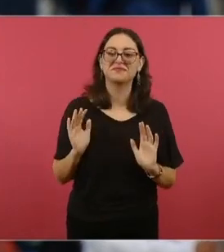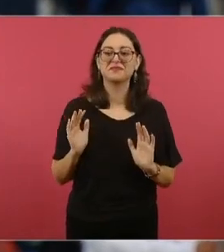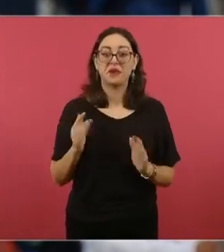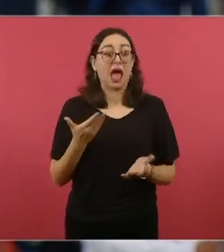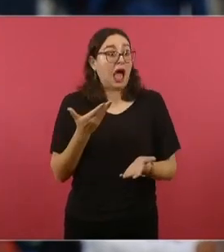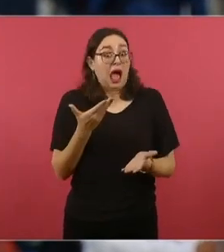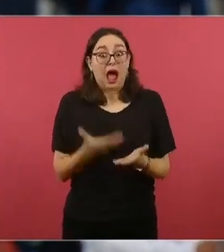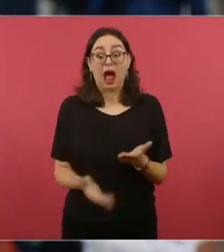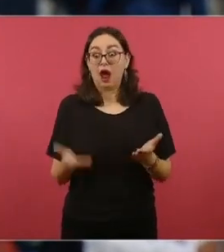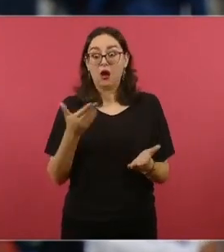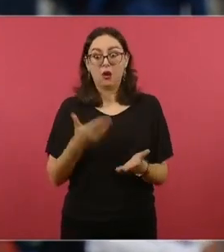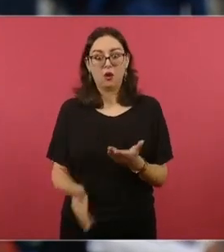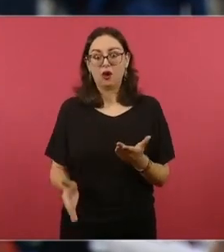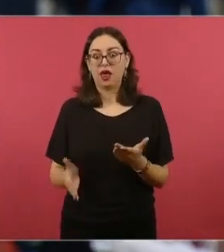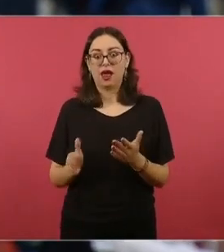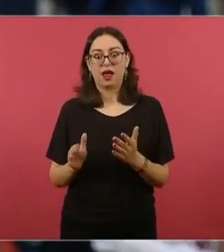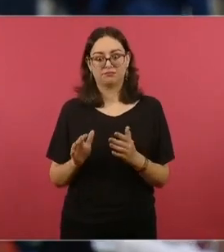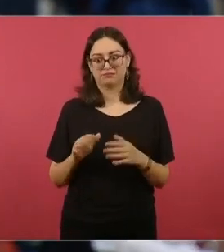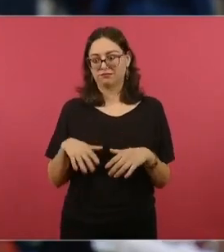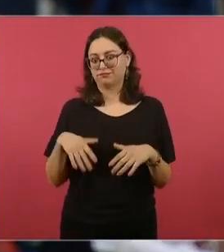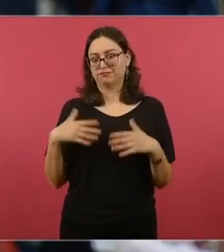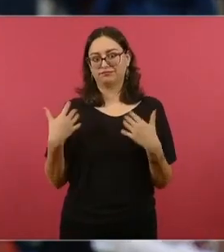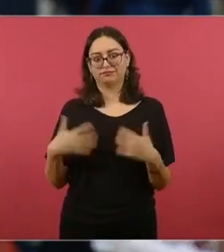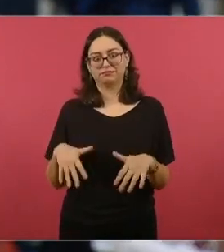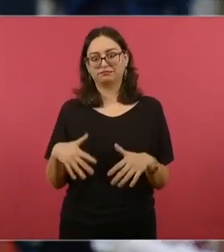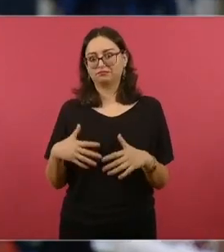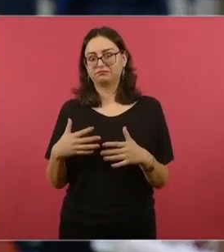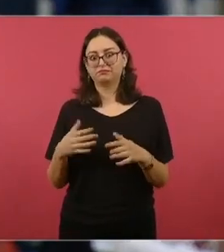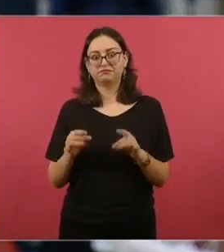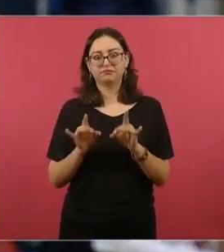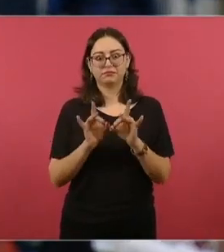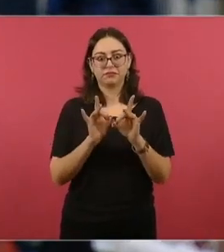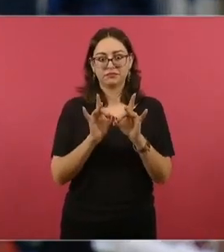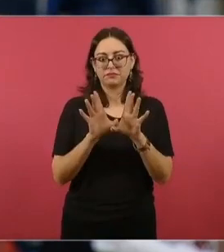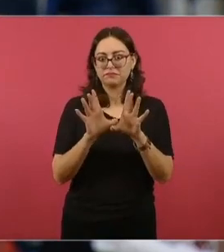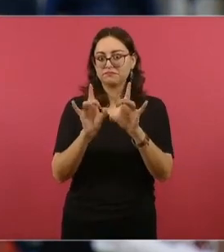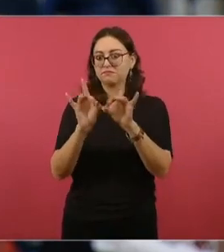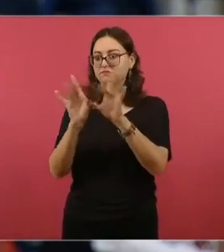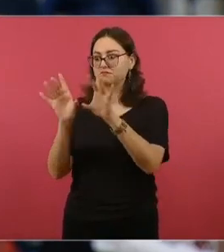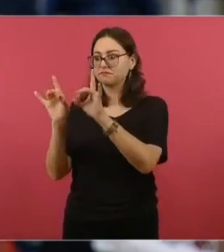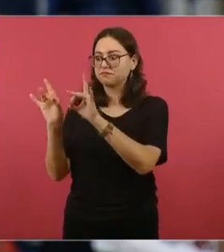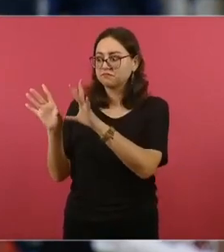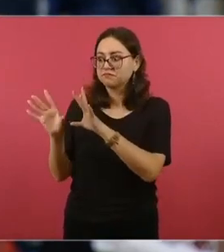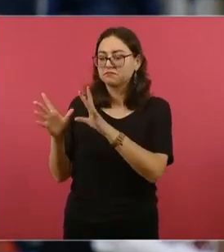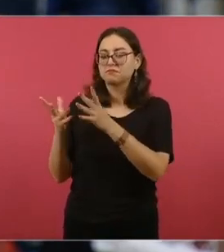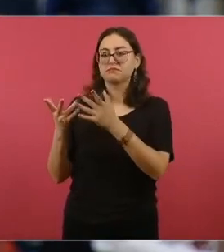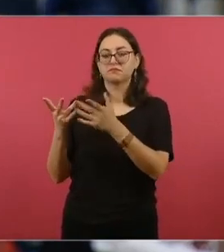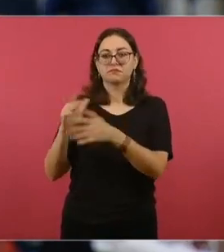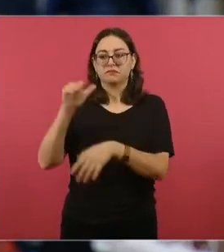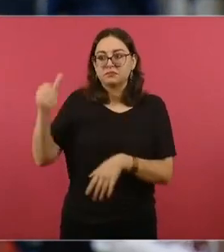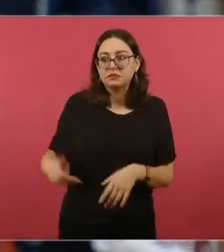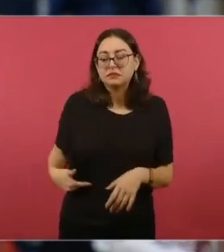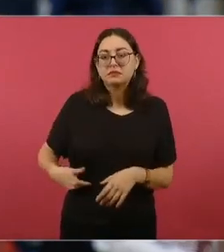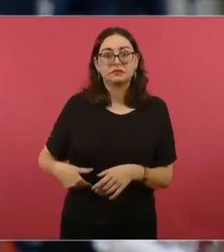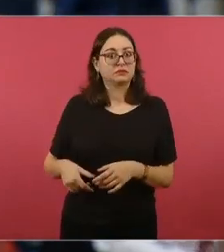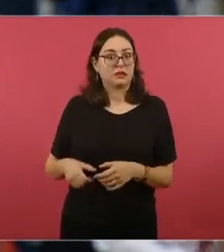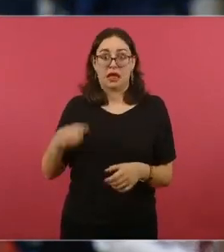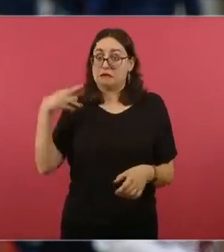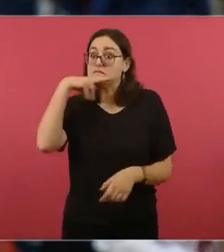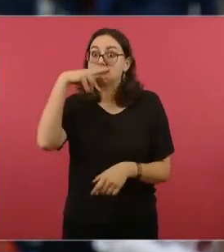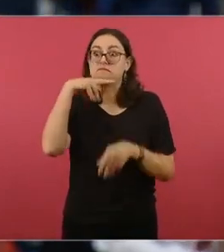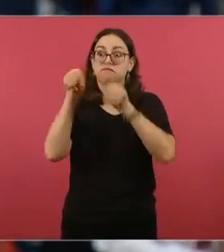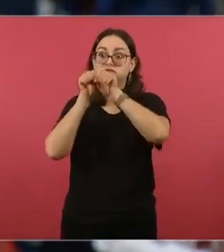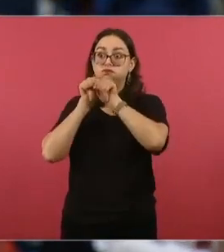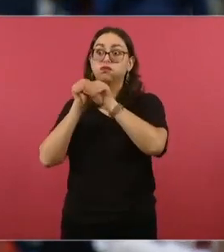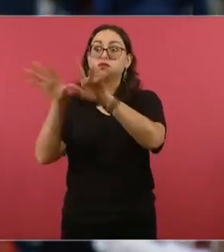hoy a la fecha se habla de que pasajeros del tren suburbano que tuvieron el accidente en 2009 nunca fueron atendidos. Pero también el tren